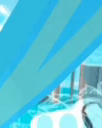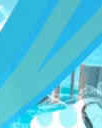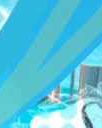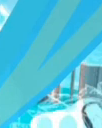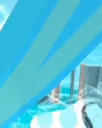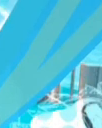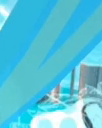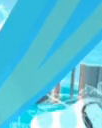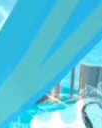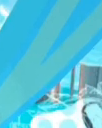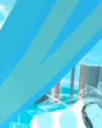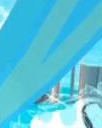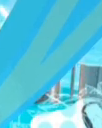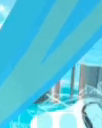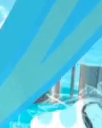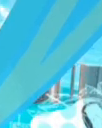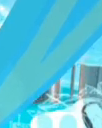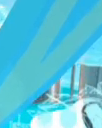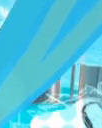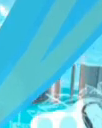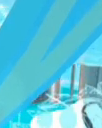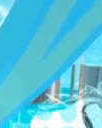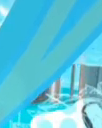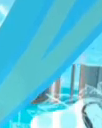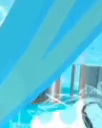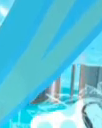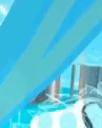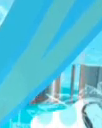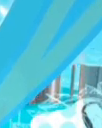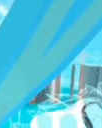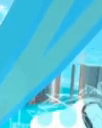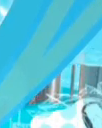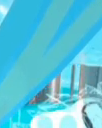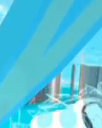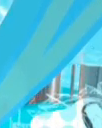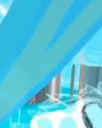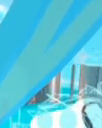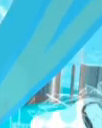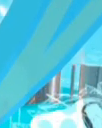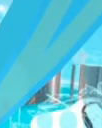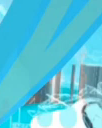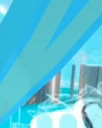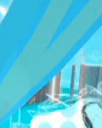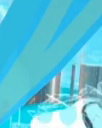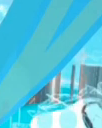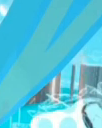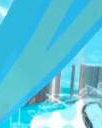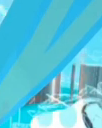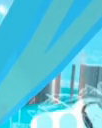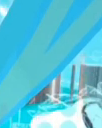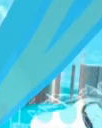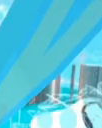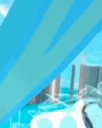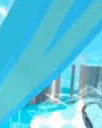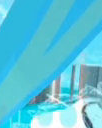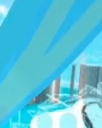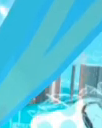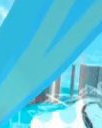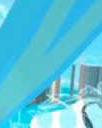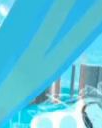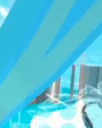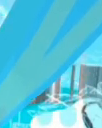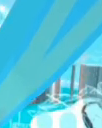no se debe descartar, que haya sido producto de su actividad y que, como bien lo dice don Luis ahorita, que sea